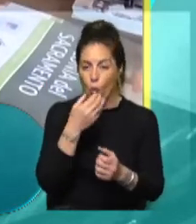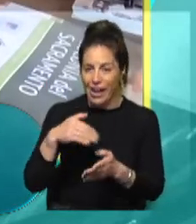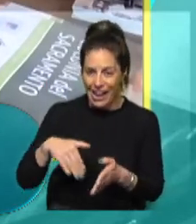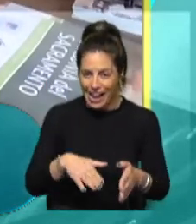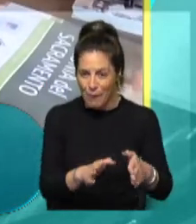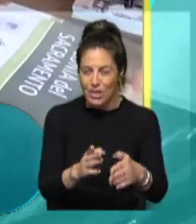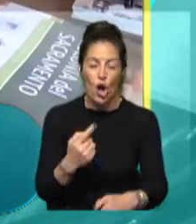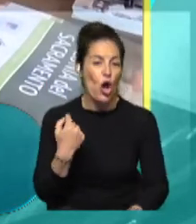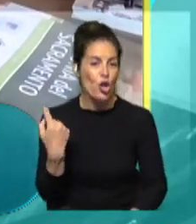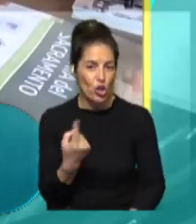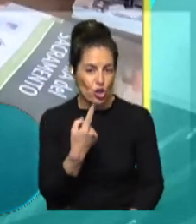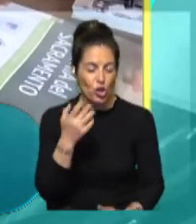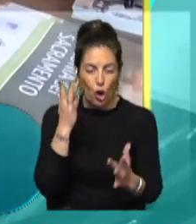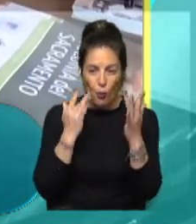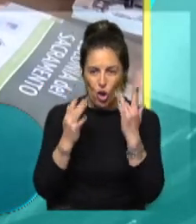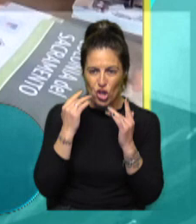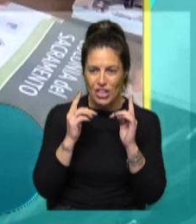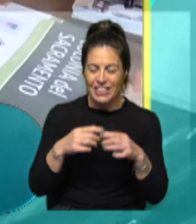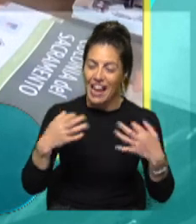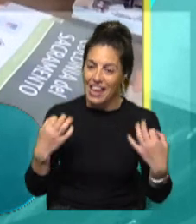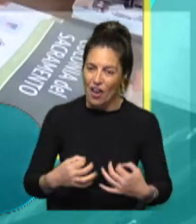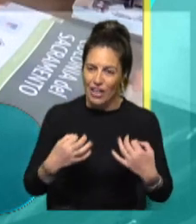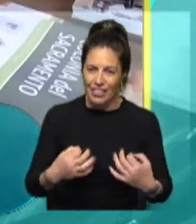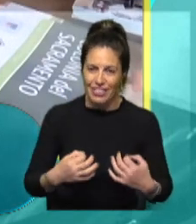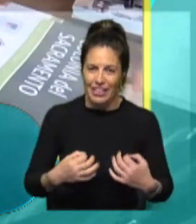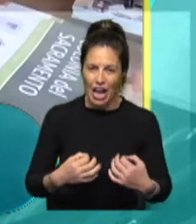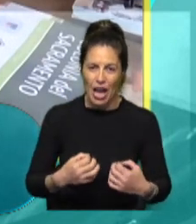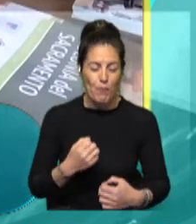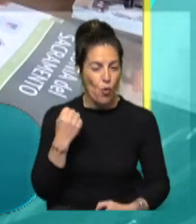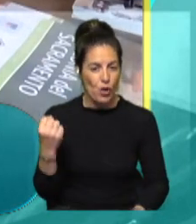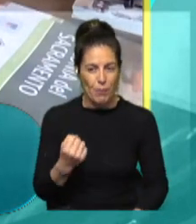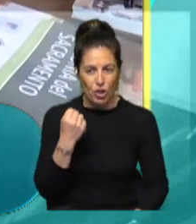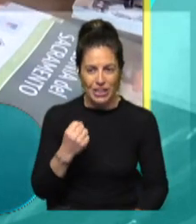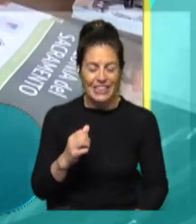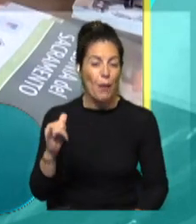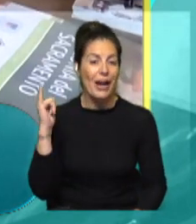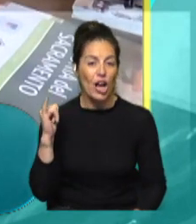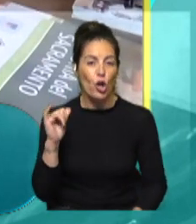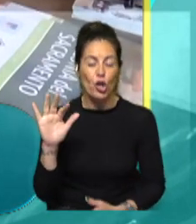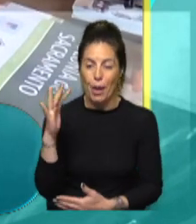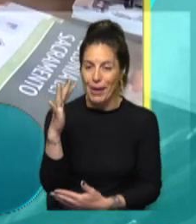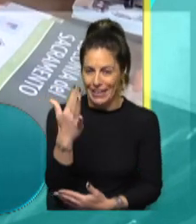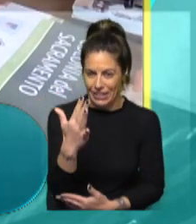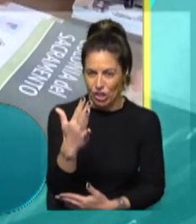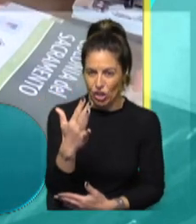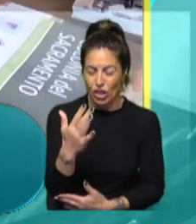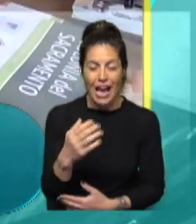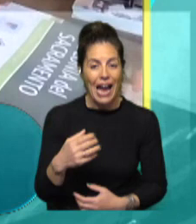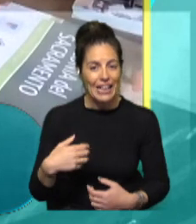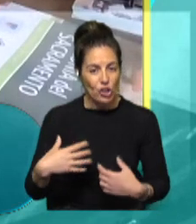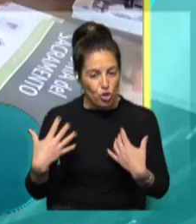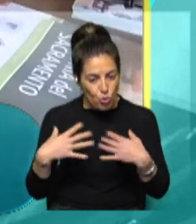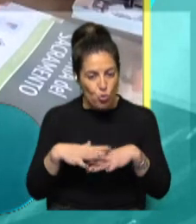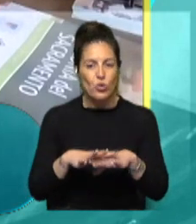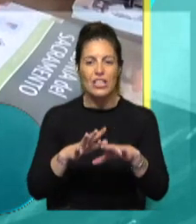tanto nosotros como los artistas. La verdad que es muy monumental para Colonia, para el interior. Hay que aunar fuerzas